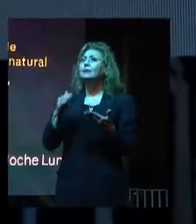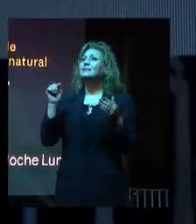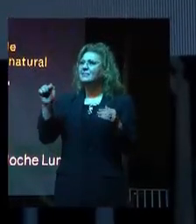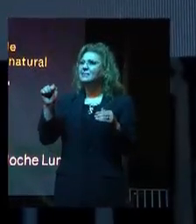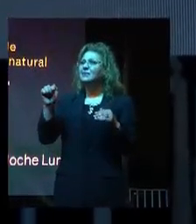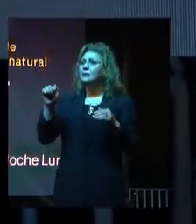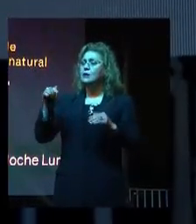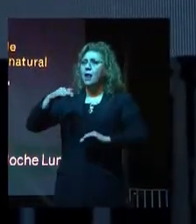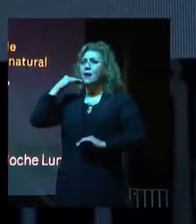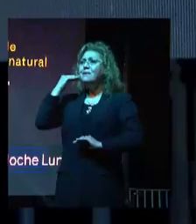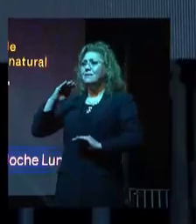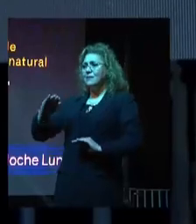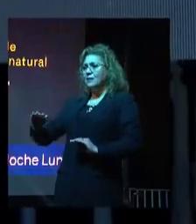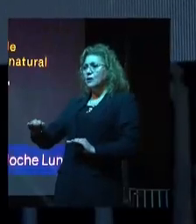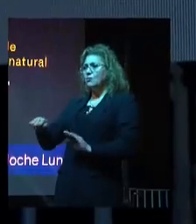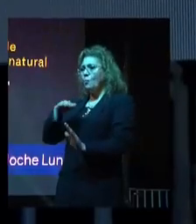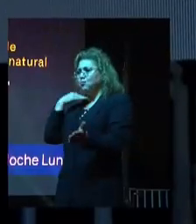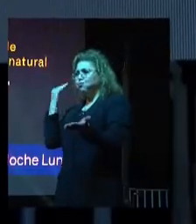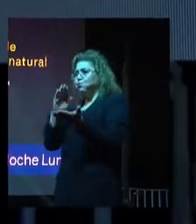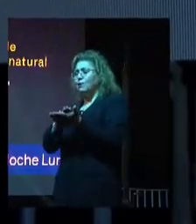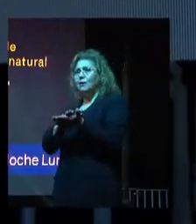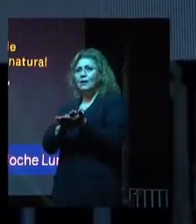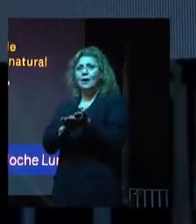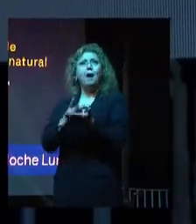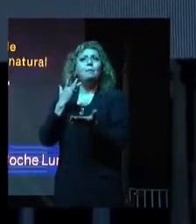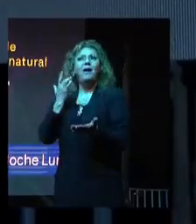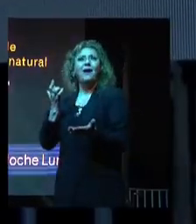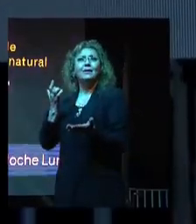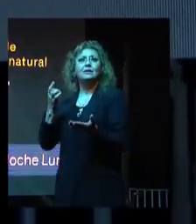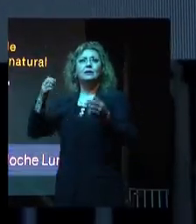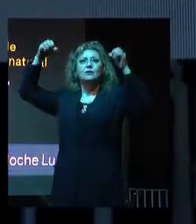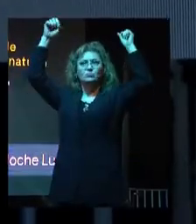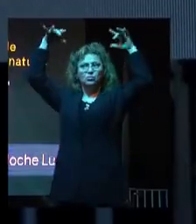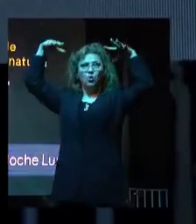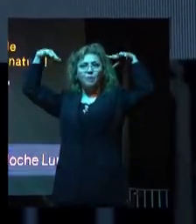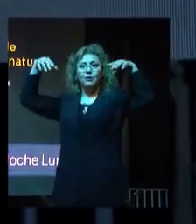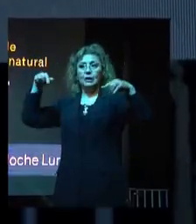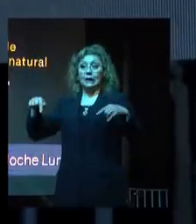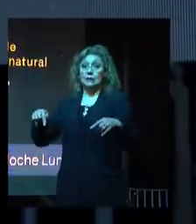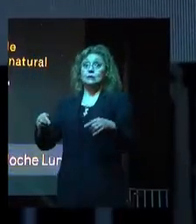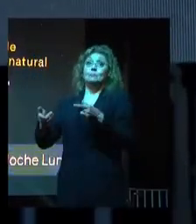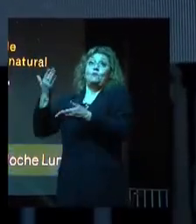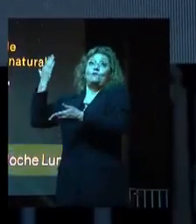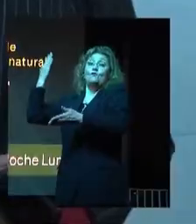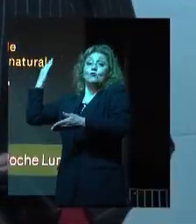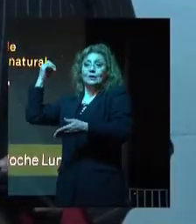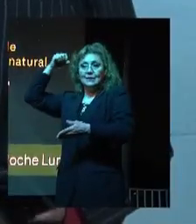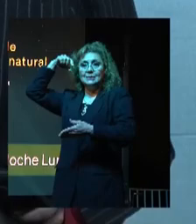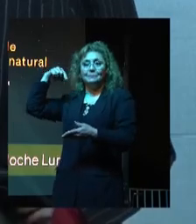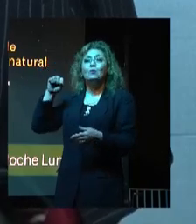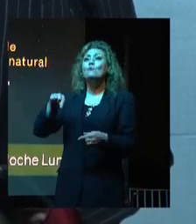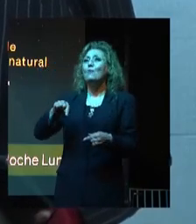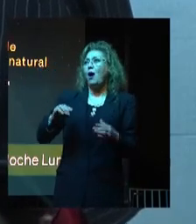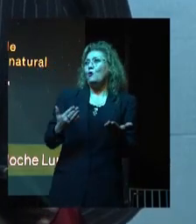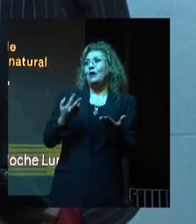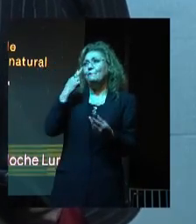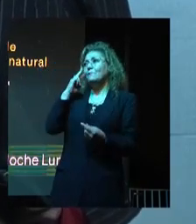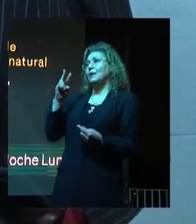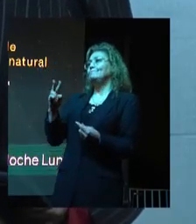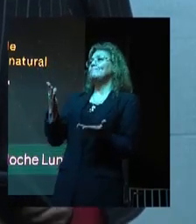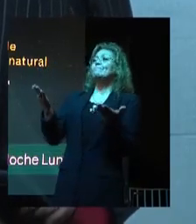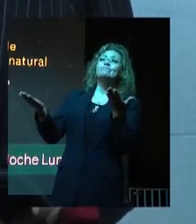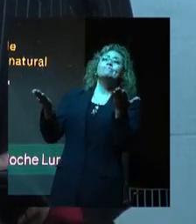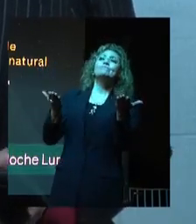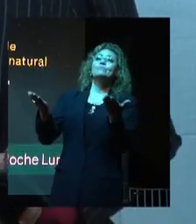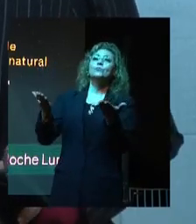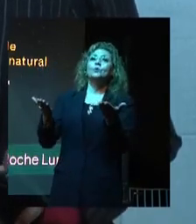niño, una niña, para que llueva. Yo creo que esa era sabiduría ancestral, pero hoy día uno ve cuando hay que salir